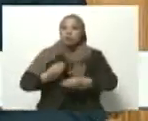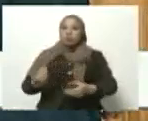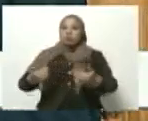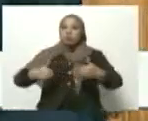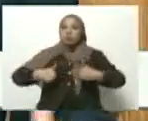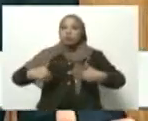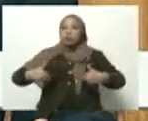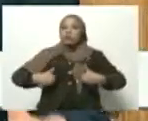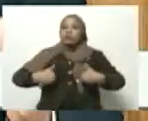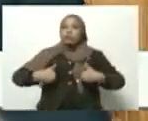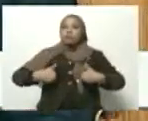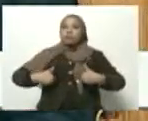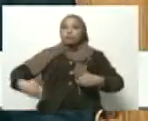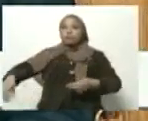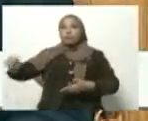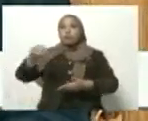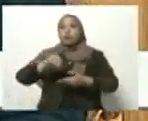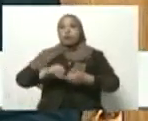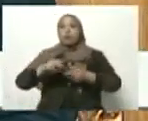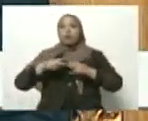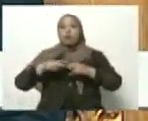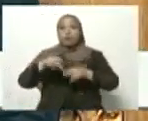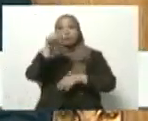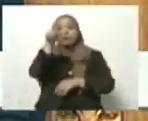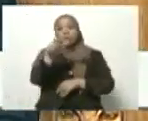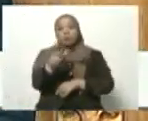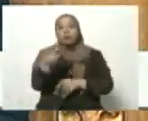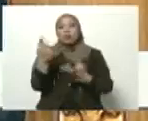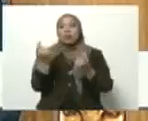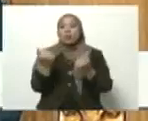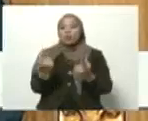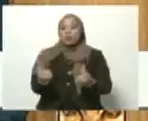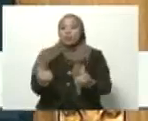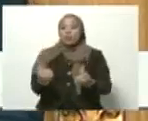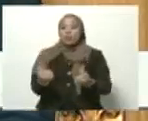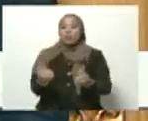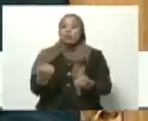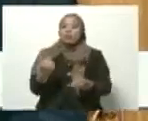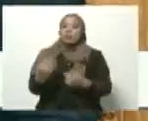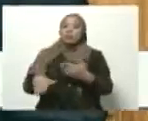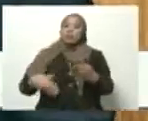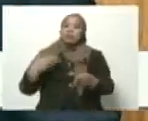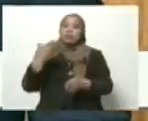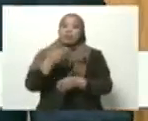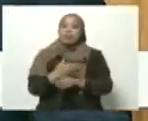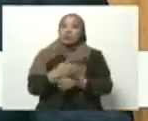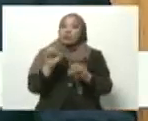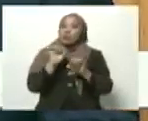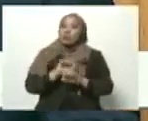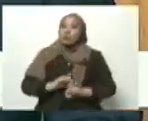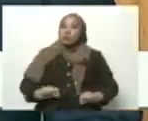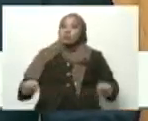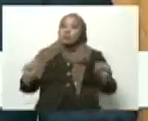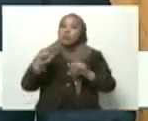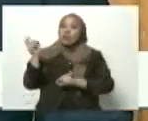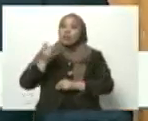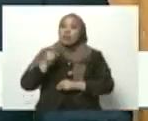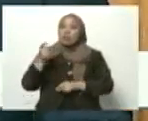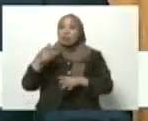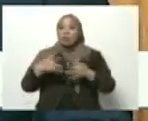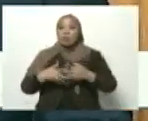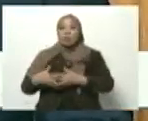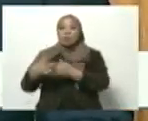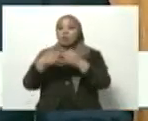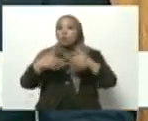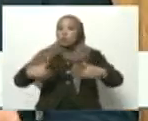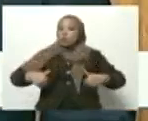forma de ver el mundo sobre el resto del mundo por la vía de la fuerza y la coerción económica. Para allá vamos. Lo lamentable es que las Naciones Unidas también van